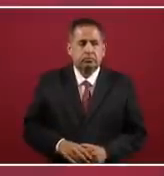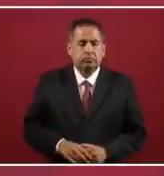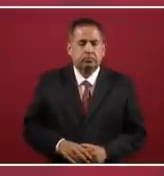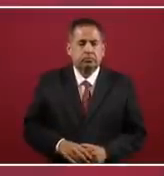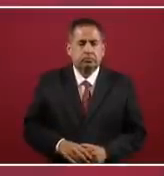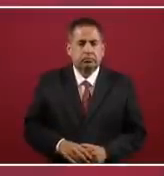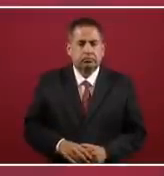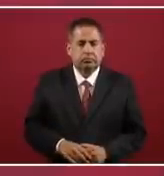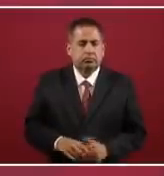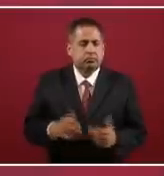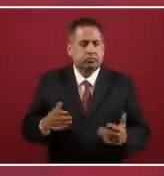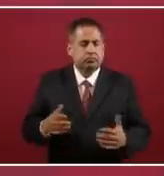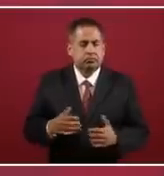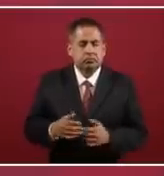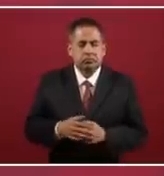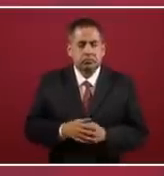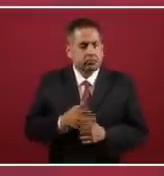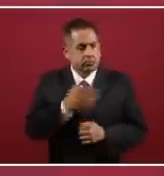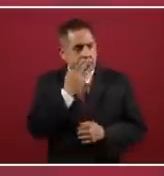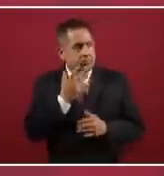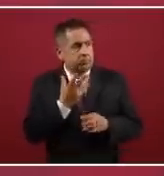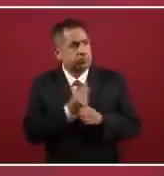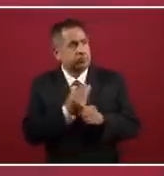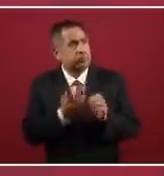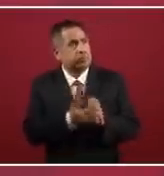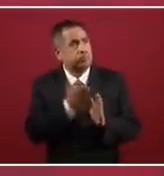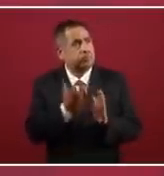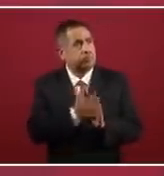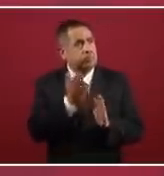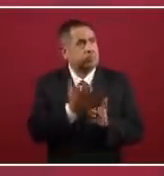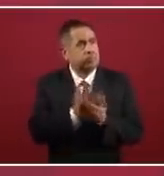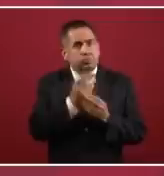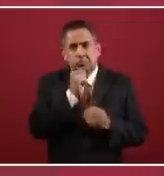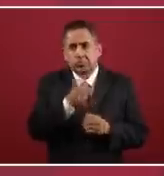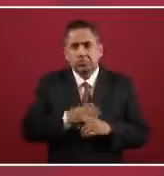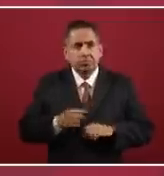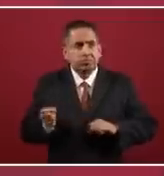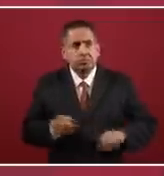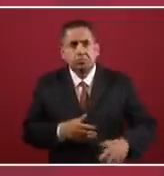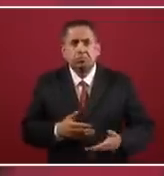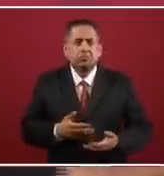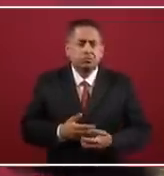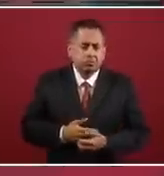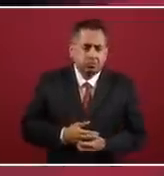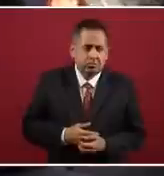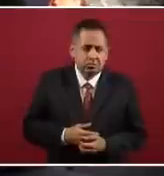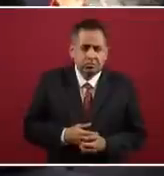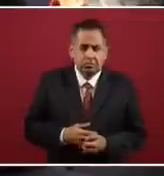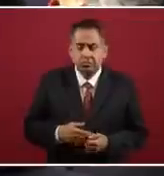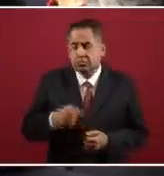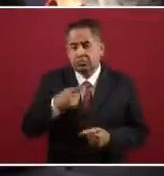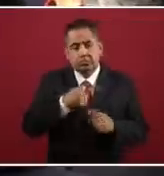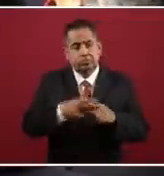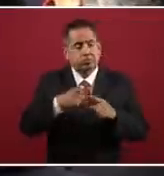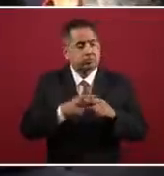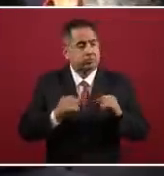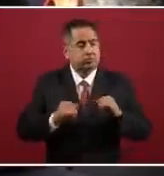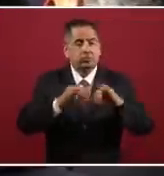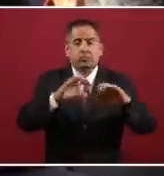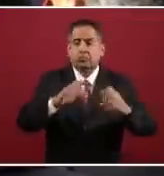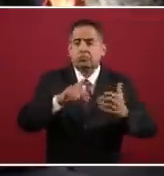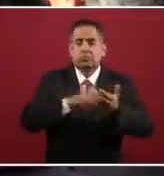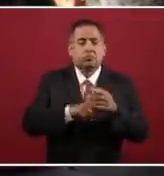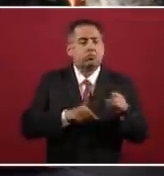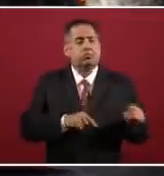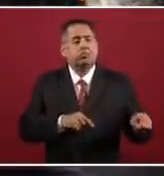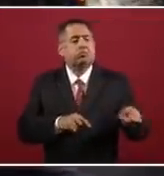Y no tienen mantenimiento, están abandonadas y hay organismos y